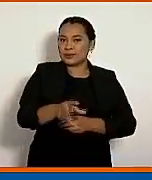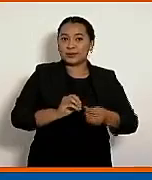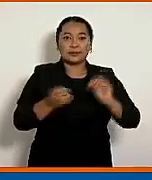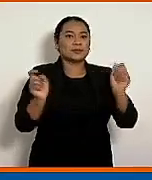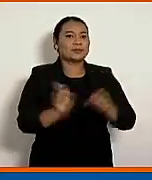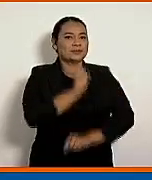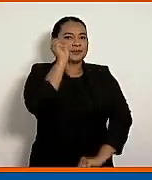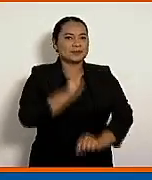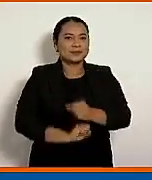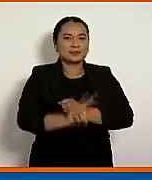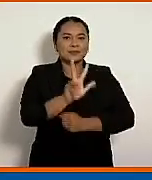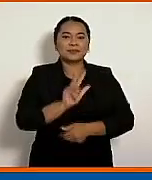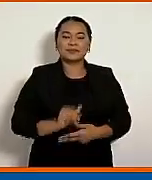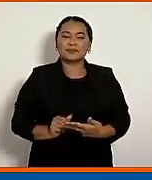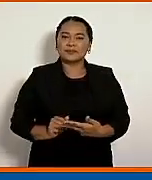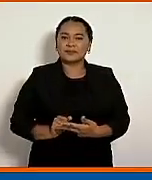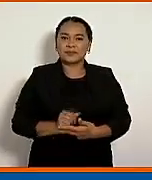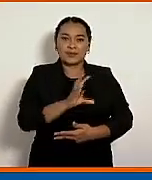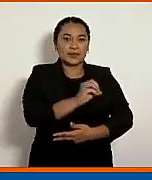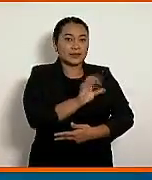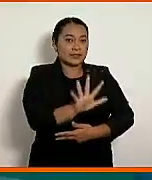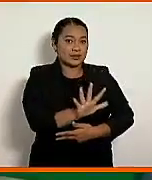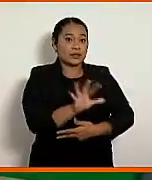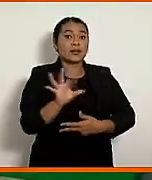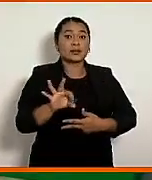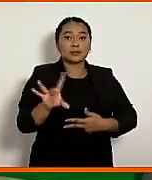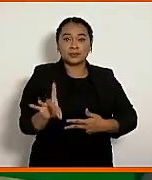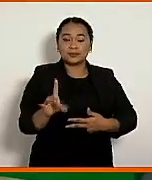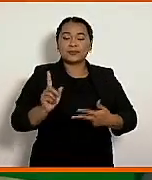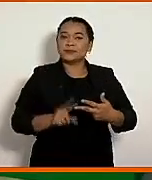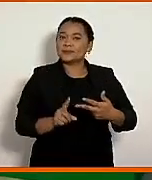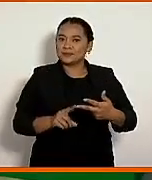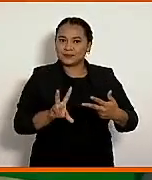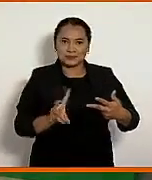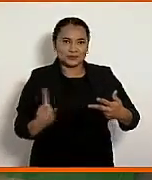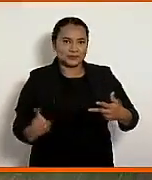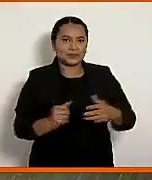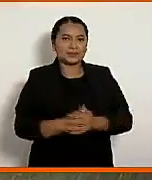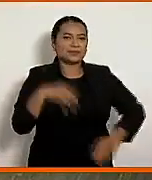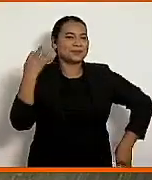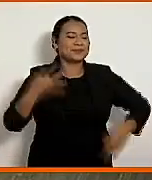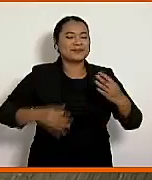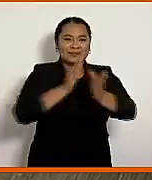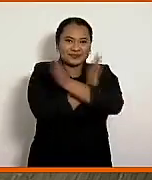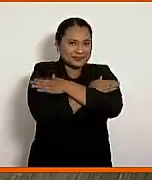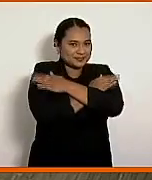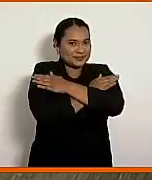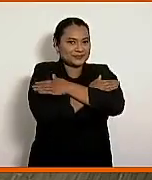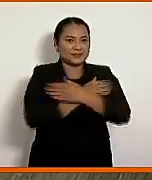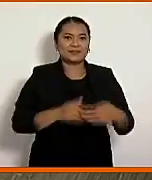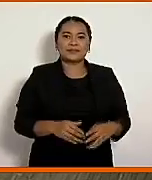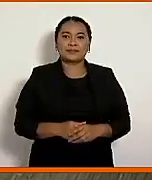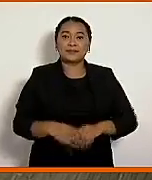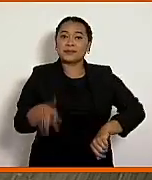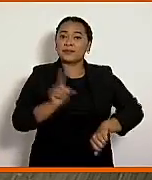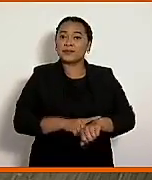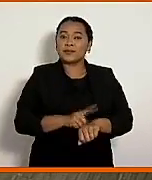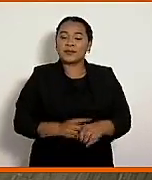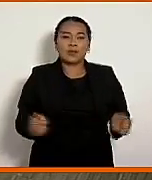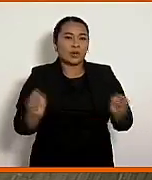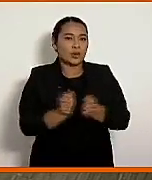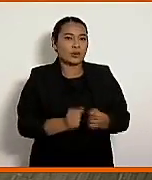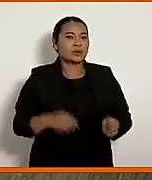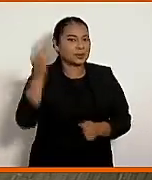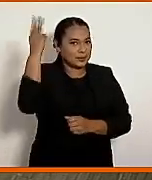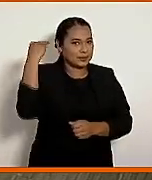los números ganadores para Pega 3. 05, 98 y 71. Muchas felicidades. Se llegó el momento de ir con Madeline